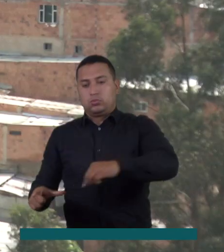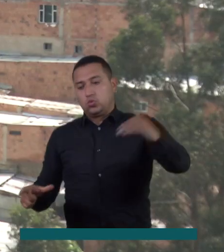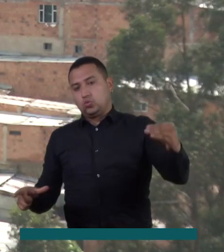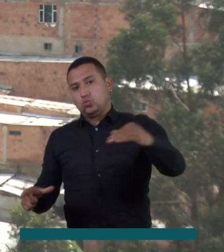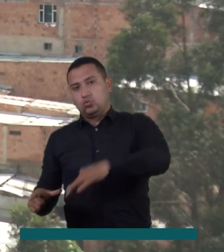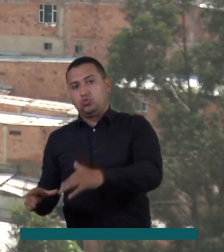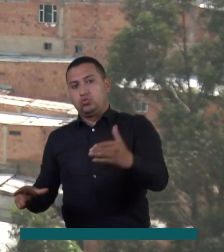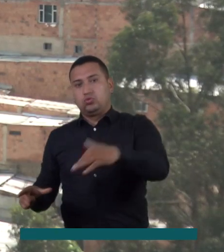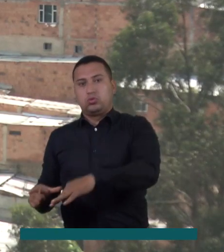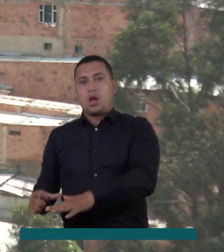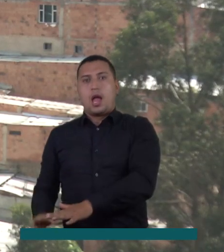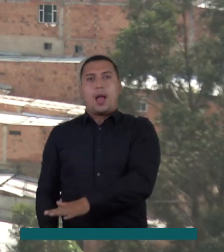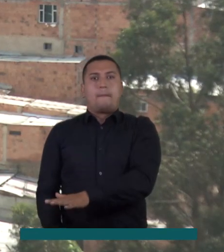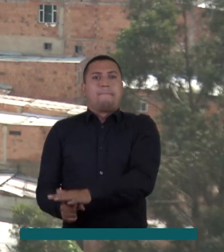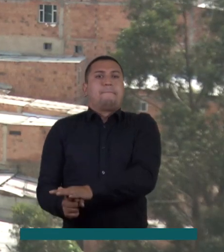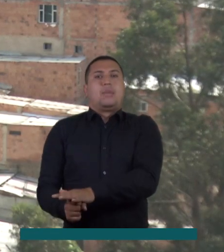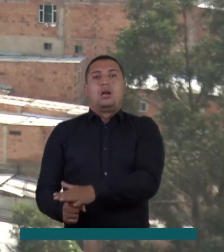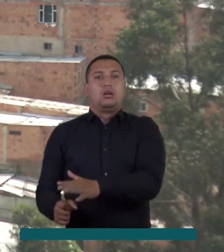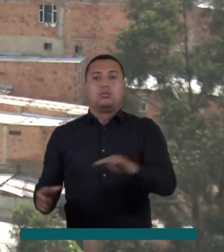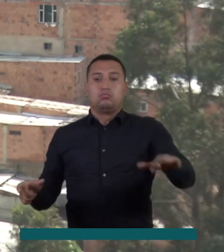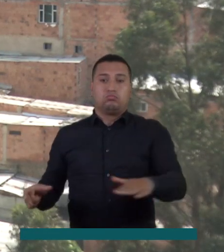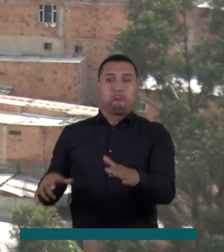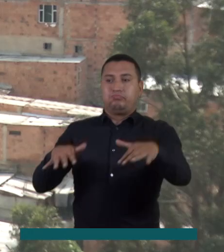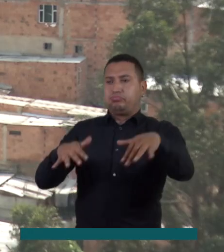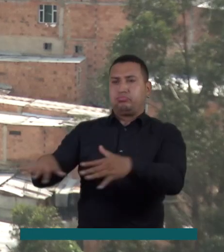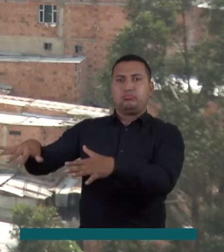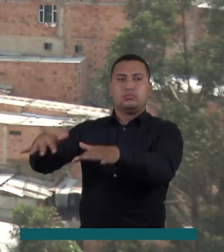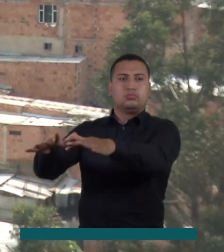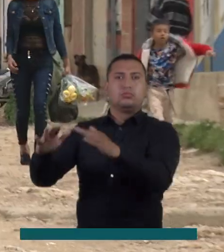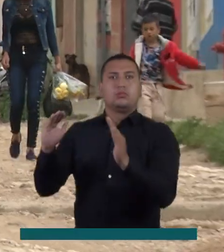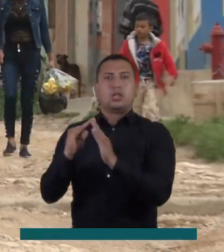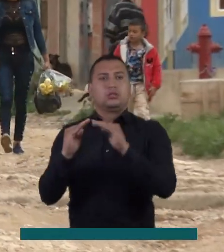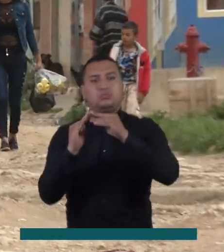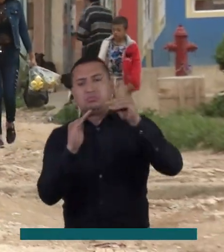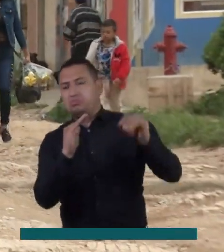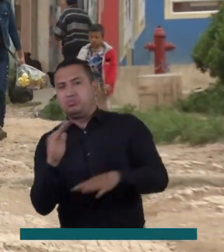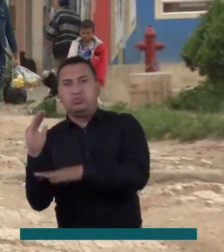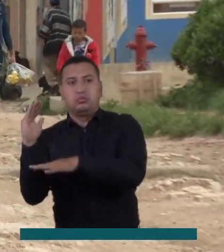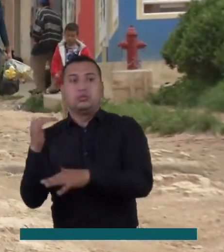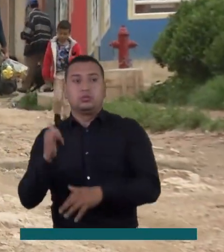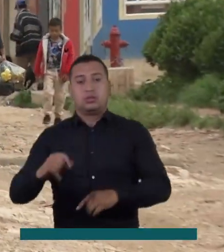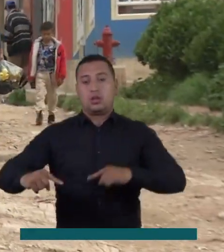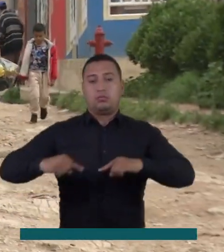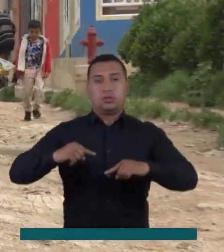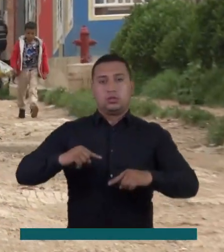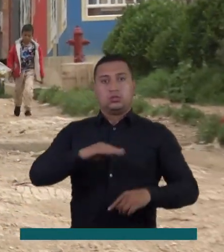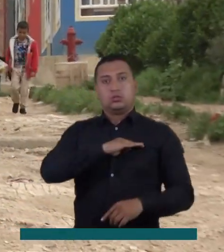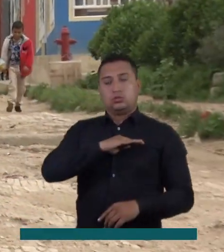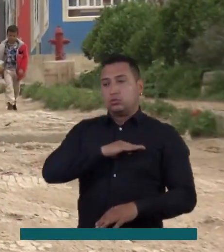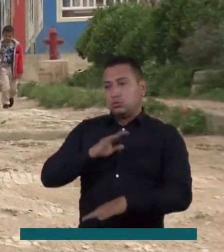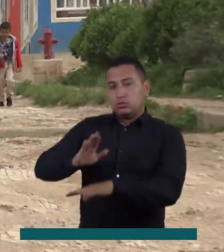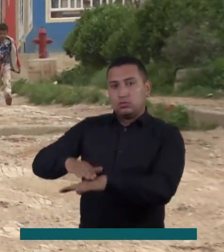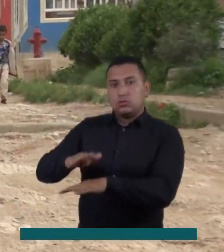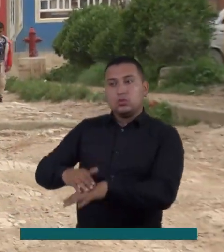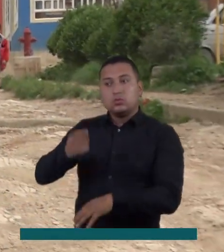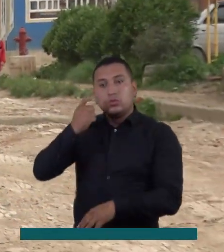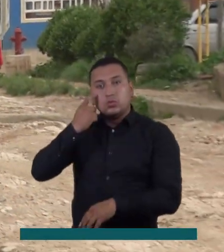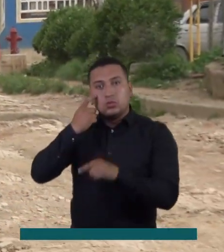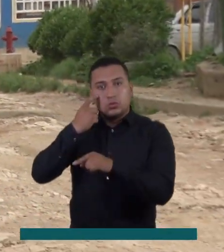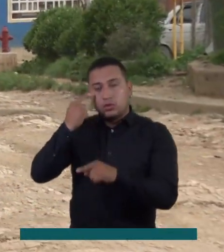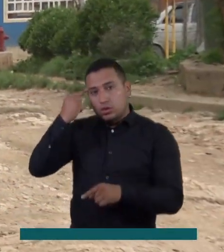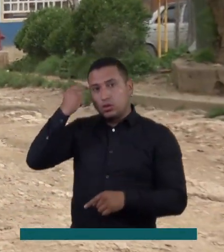deslizamientos que han dejado al menos 20 personas sin hogar. La Administración Municipal recomienda estar alerta ante las zonas con riesgo de